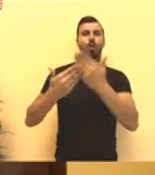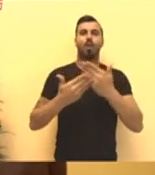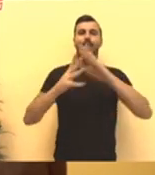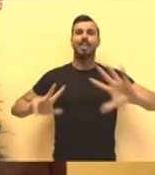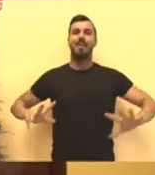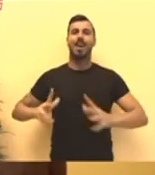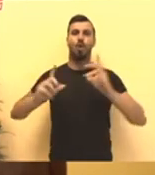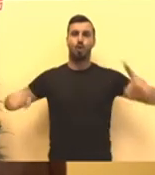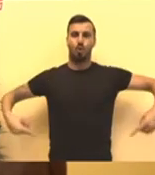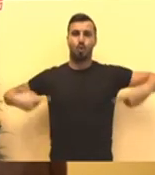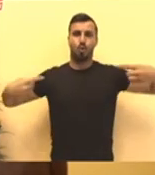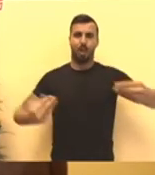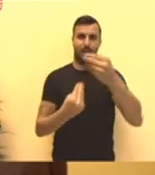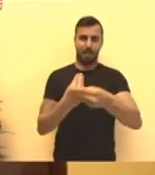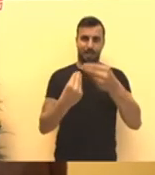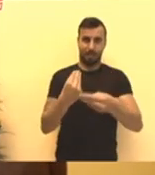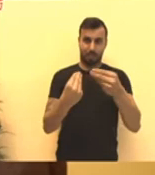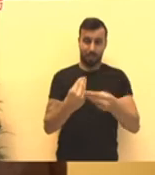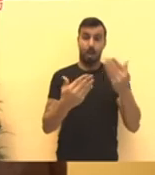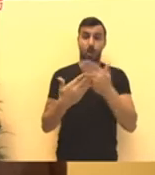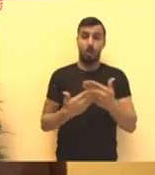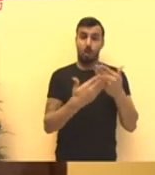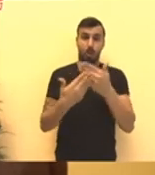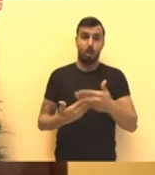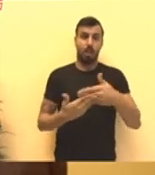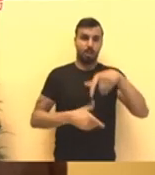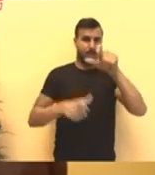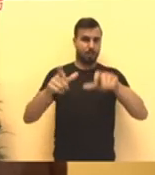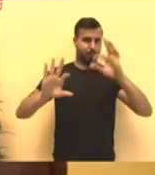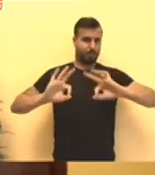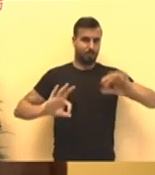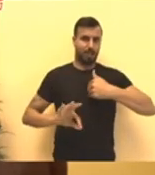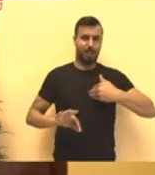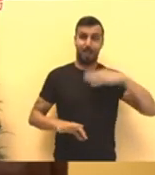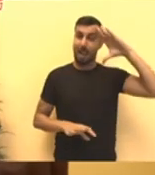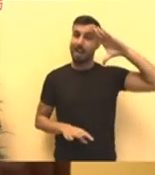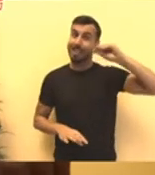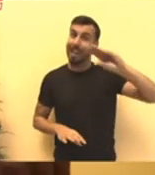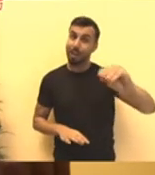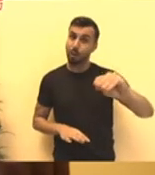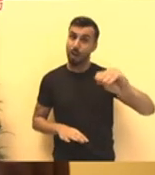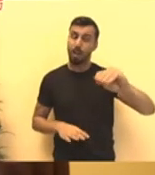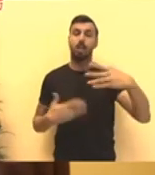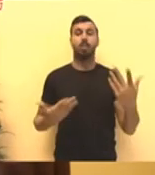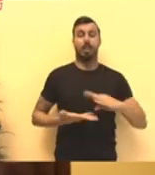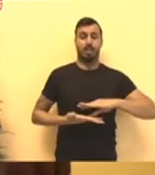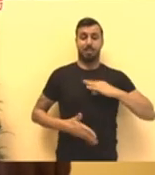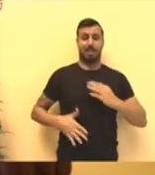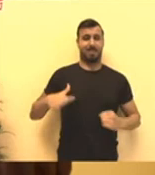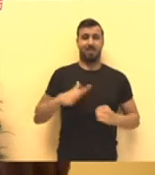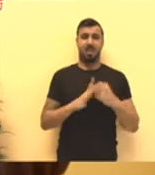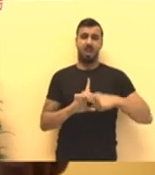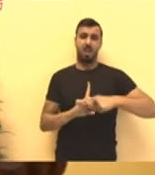Colegio Salvador Rueda en Gran Canaria es un colegio de personas con diversidad intelectual, cuyo máximo nivel en aquella época